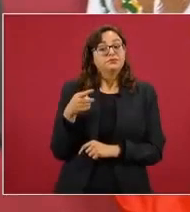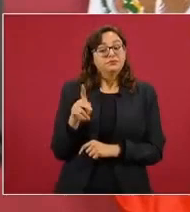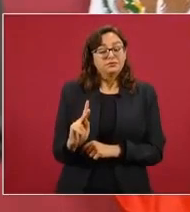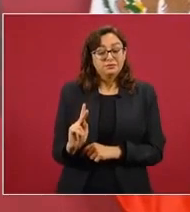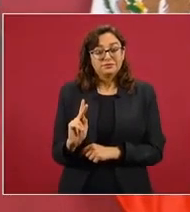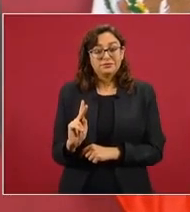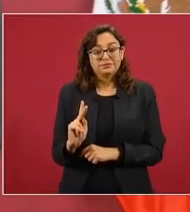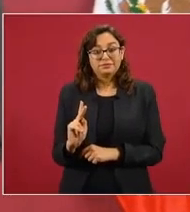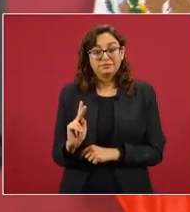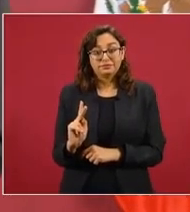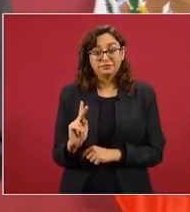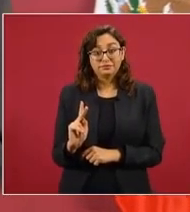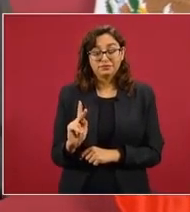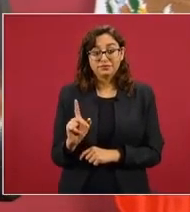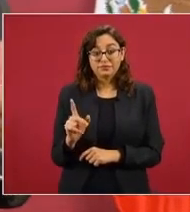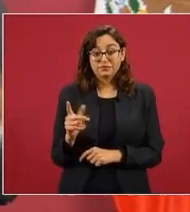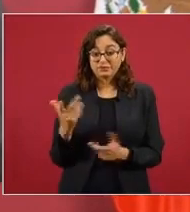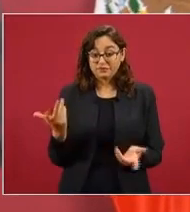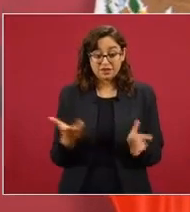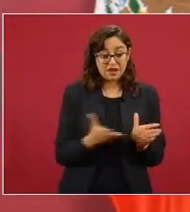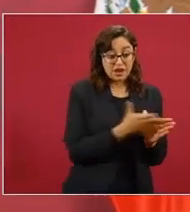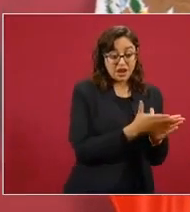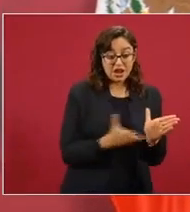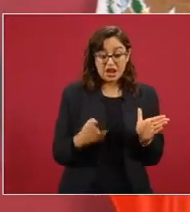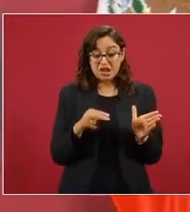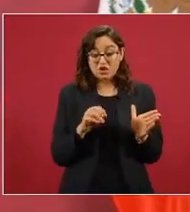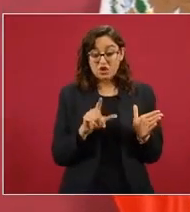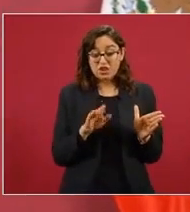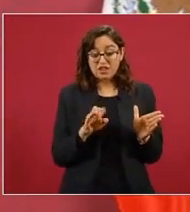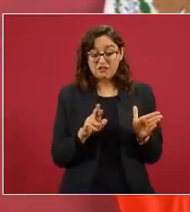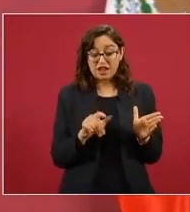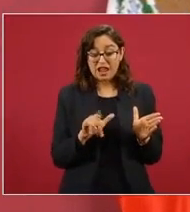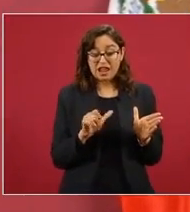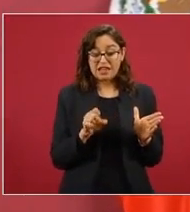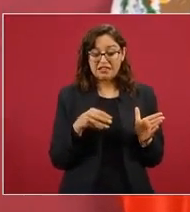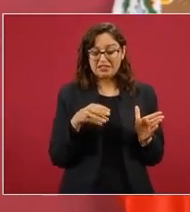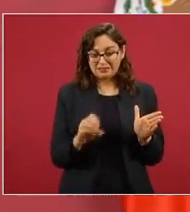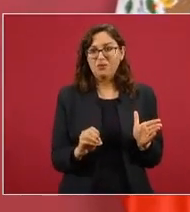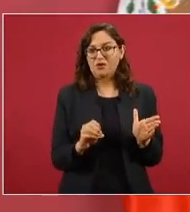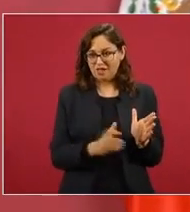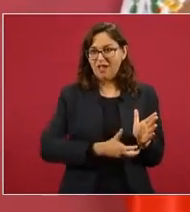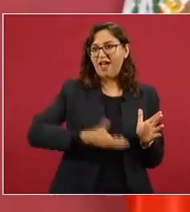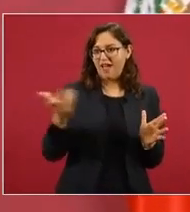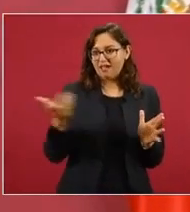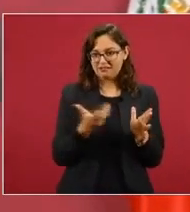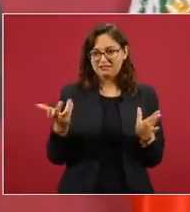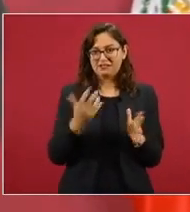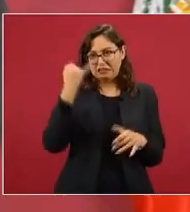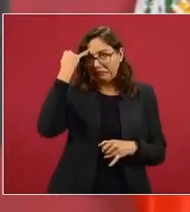El modus operandi durante el neoliberalismo fue la creación de estos órganos